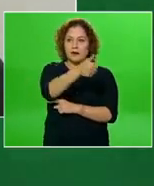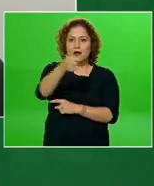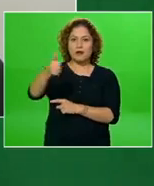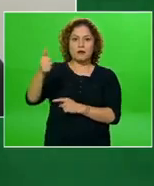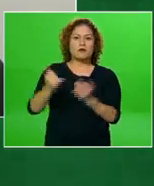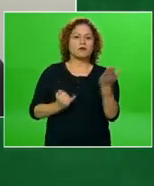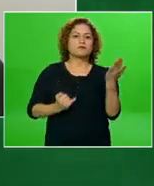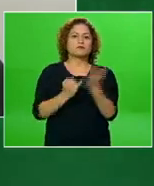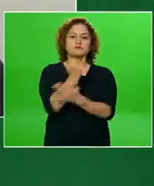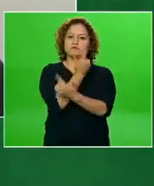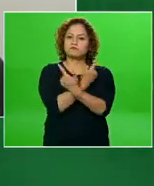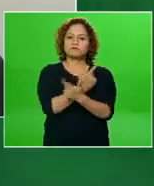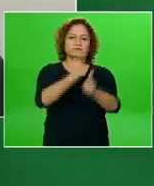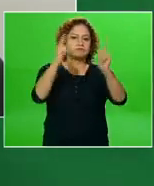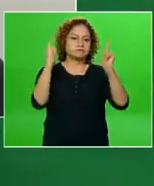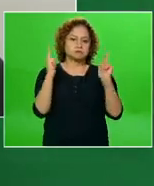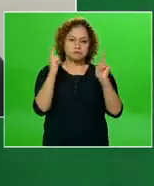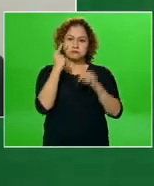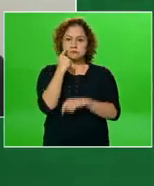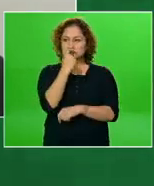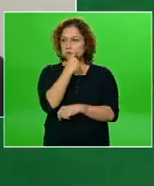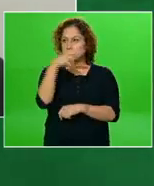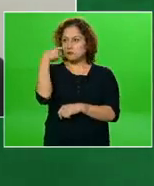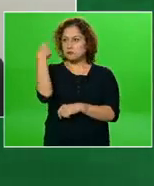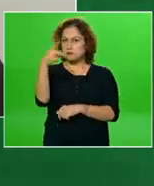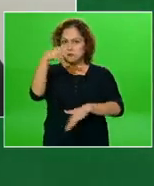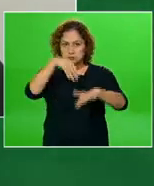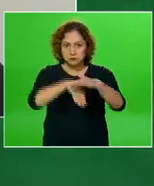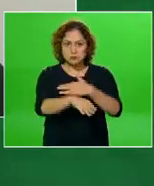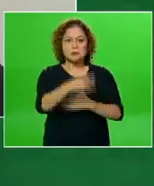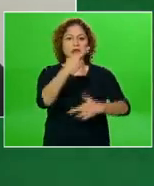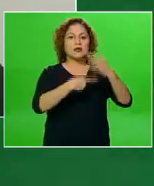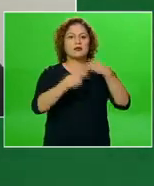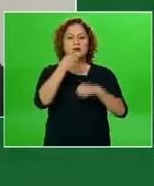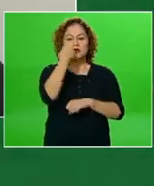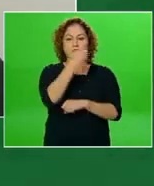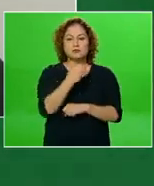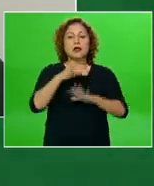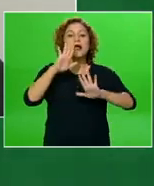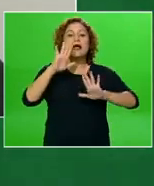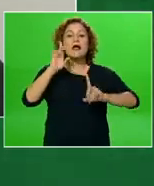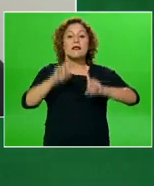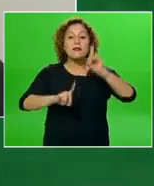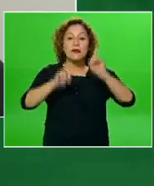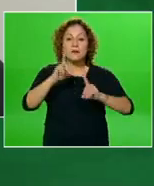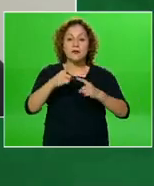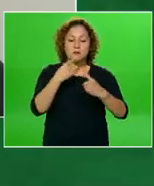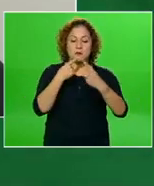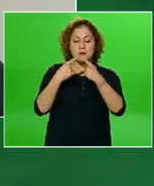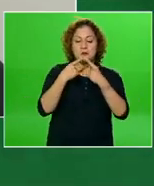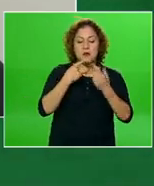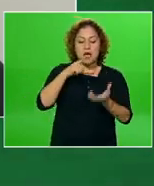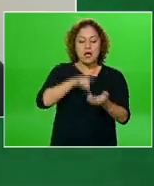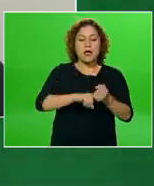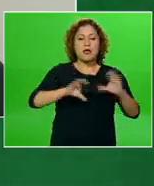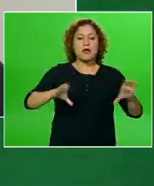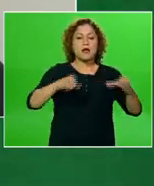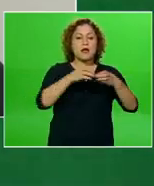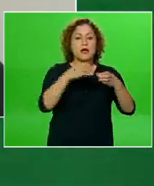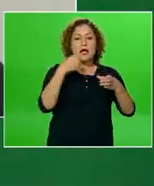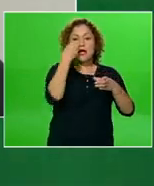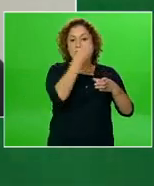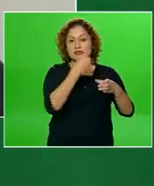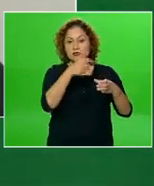preventivas en las escuelas pues entonces las escuelas están listas para recibir a los alumnos pero esto no es